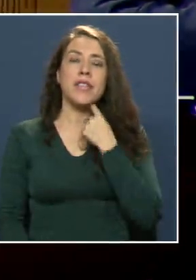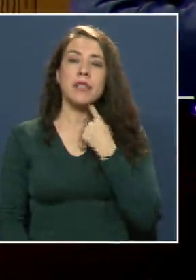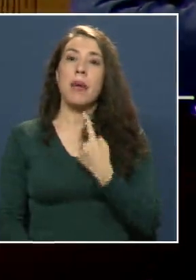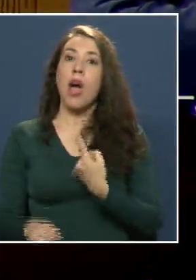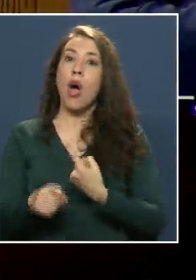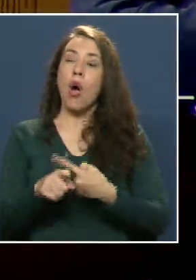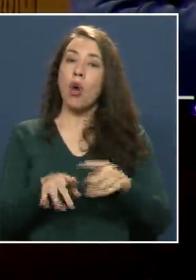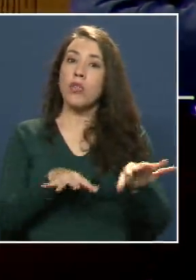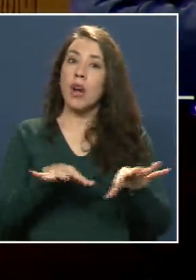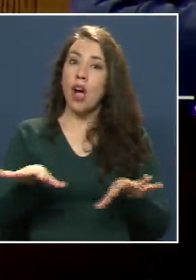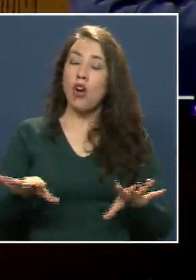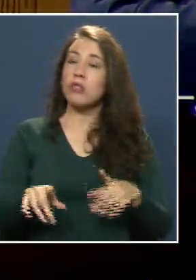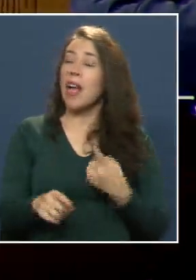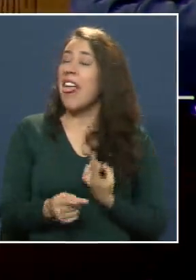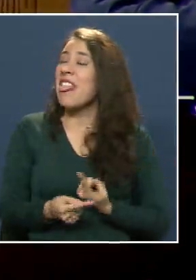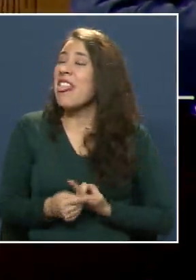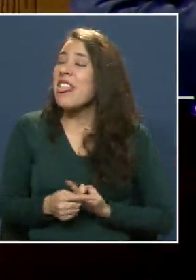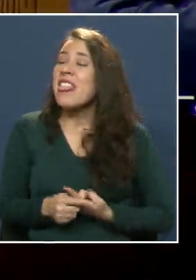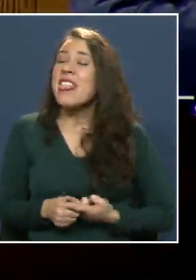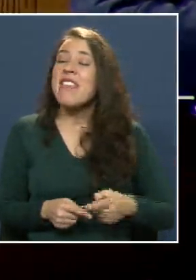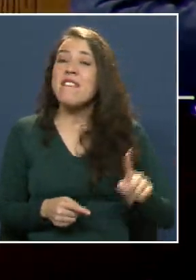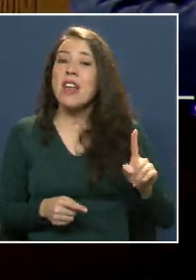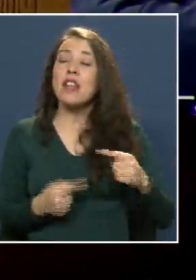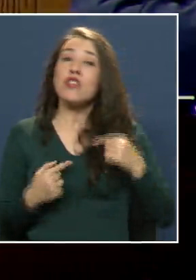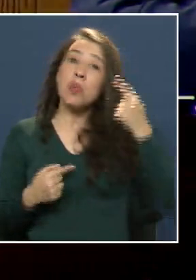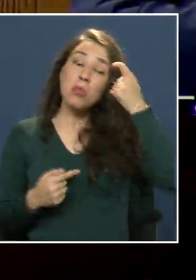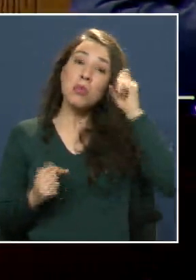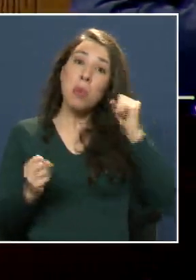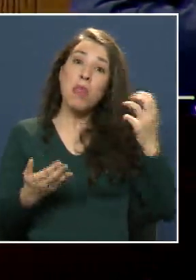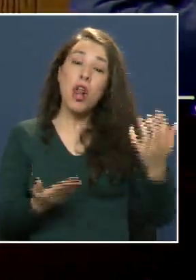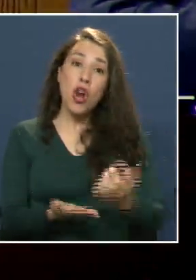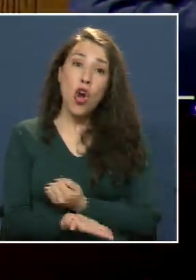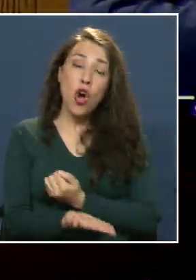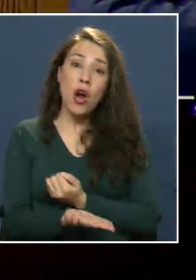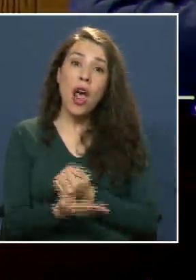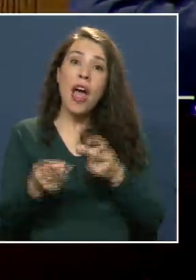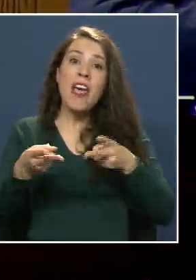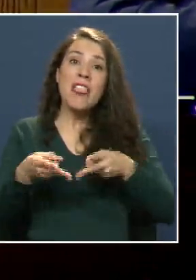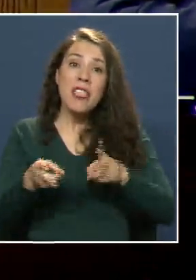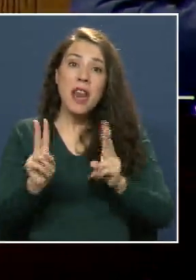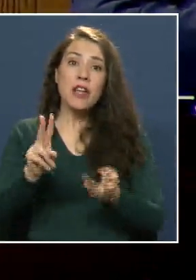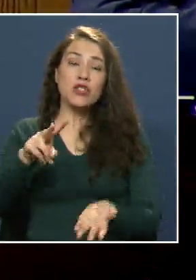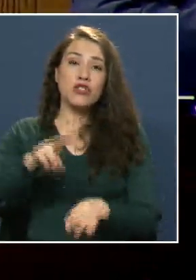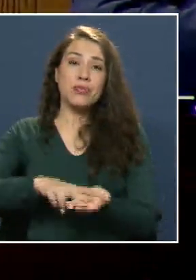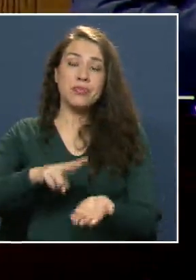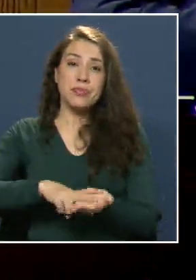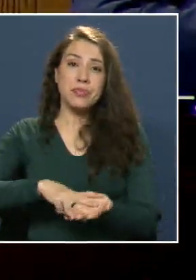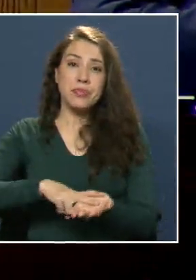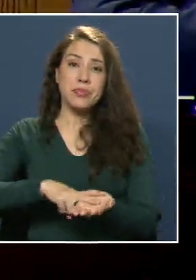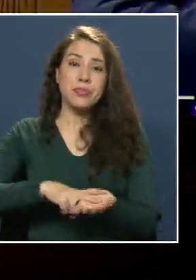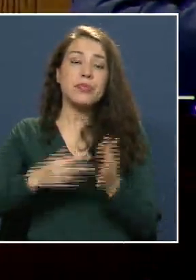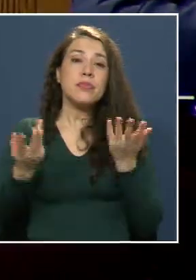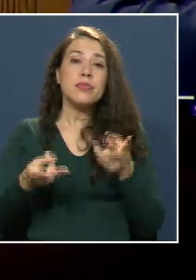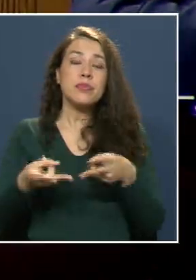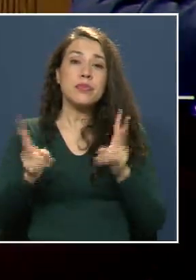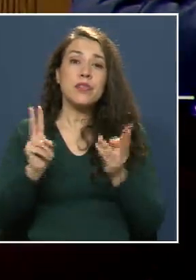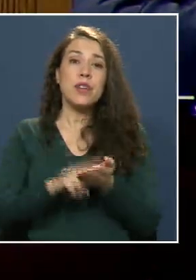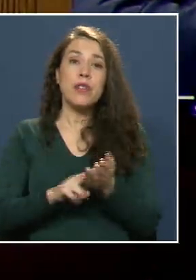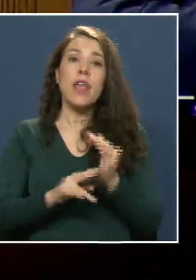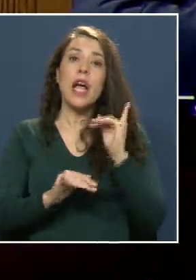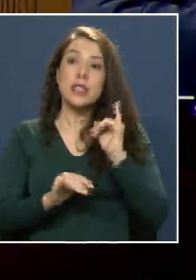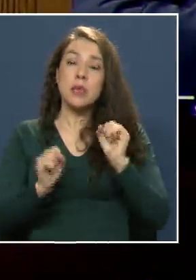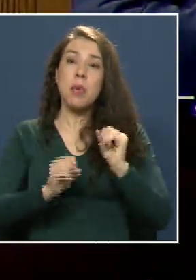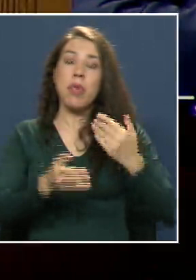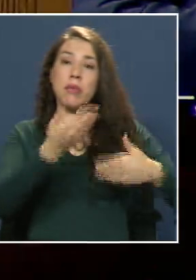Otra cosa es completamente distinta, y yo creo que se puede lograr acá, es el derecho a la verdad. Porque el derecho a la verdad sí es